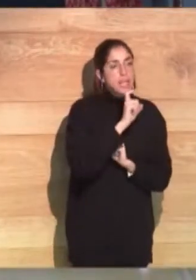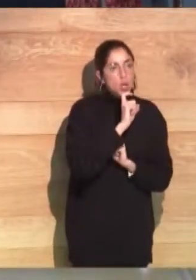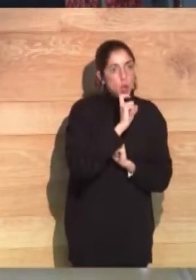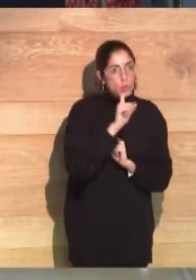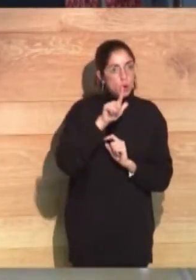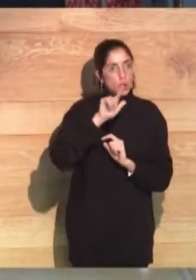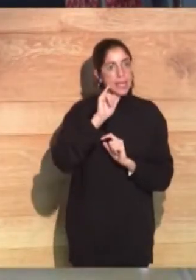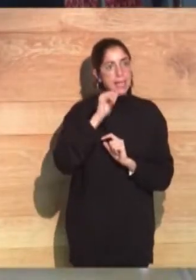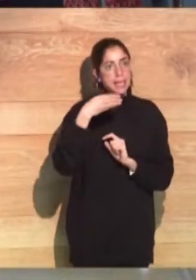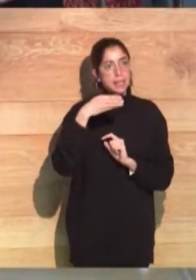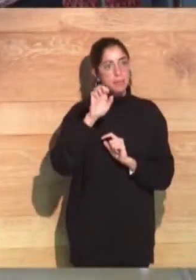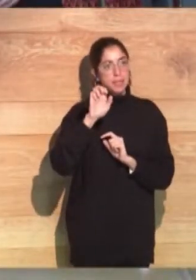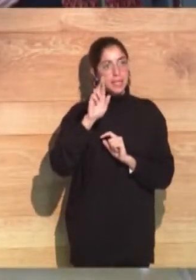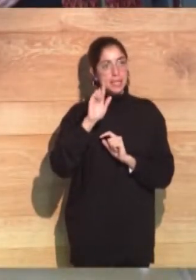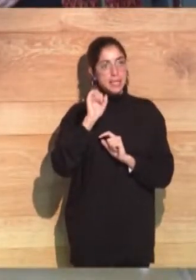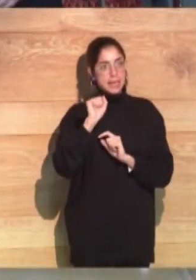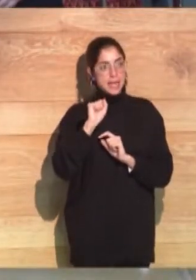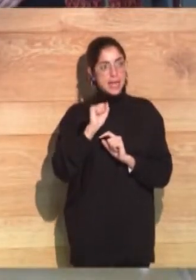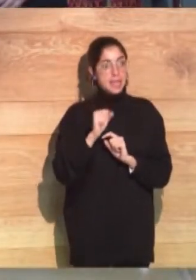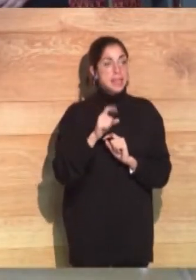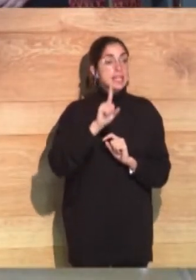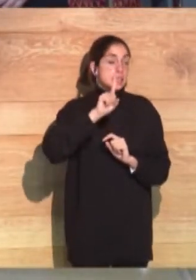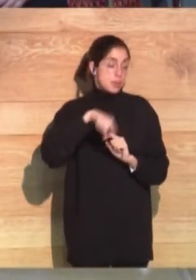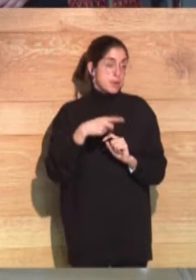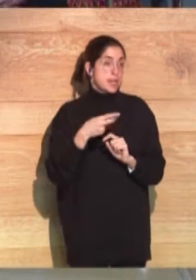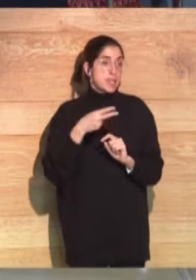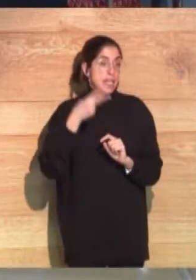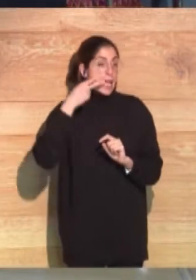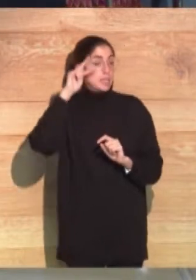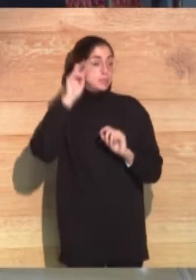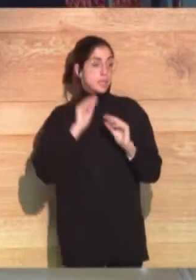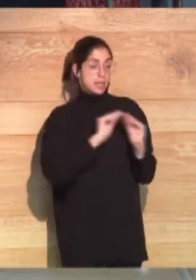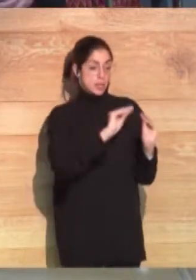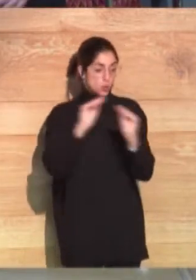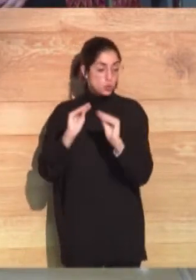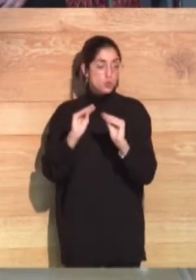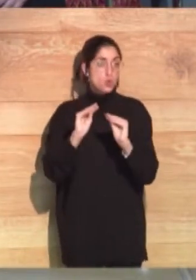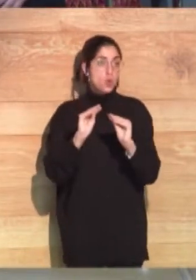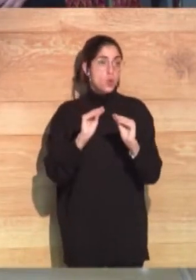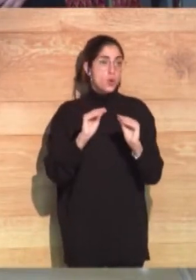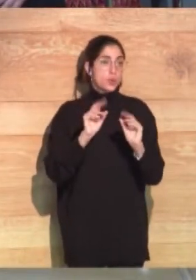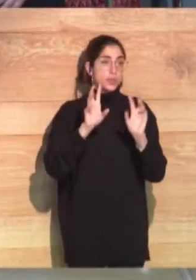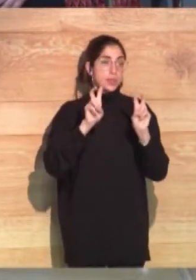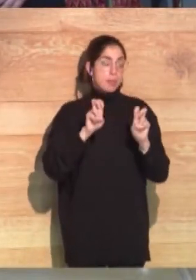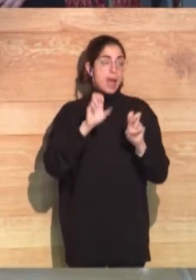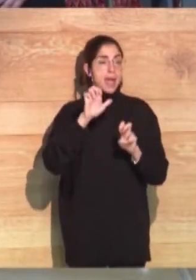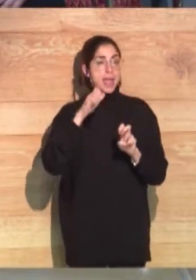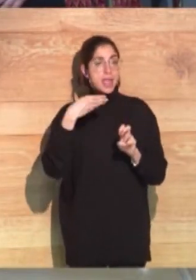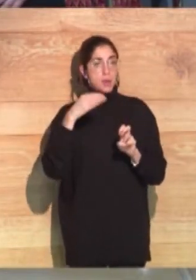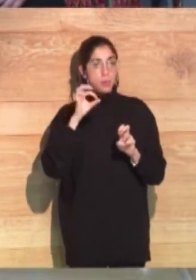Liberia, y de qué forma su experiencia con el ébola, con la crisis del ébola, les ayudó a estar al menos más alertas?